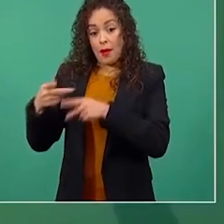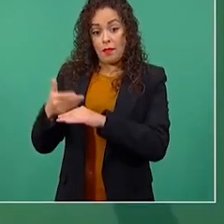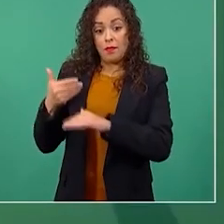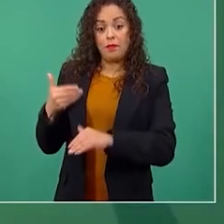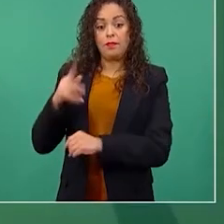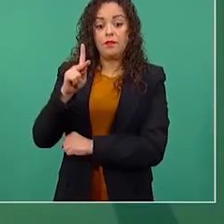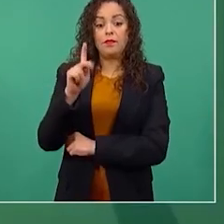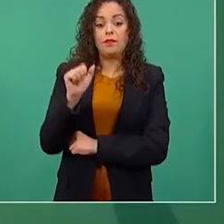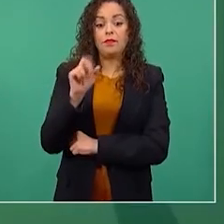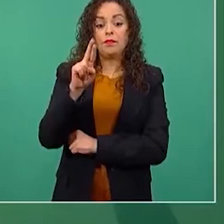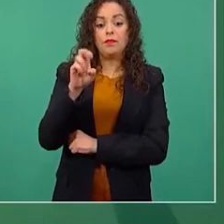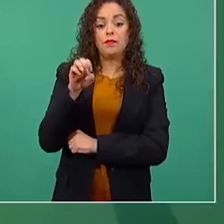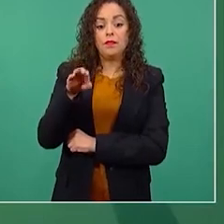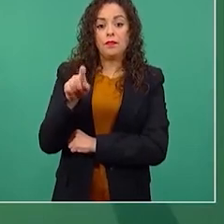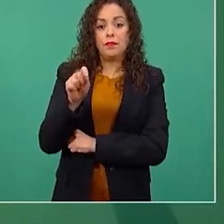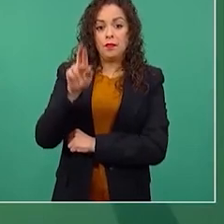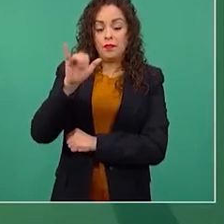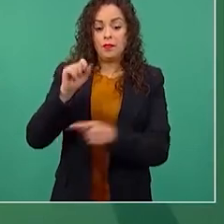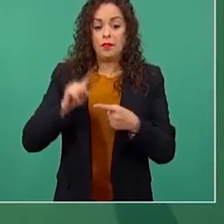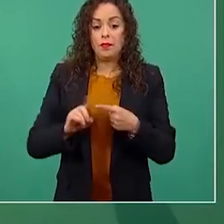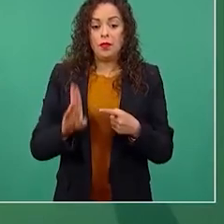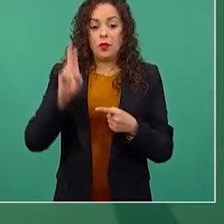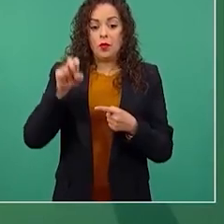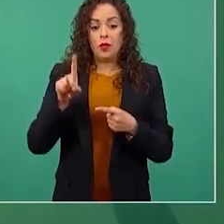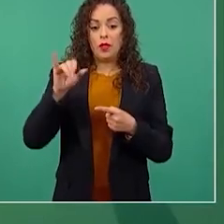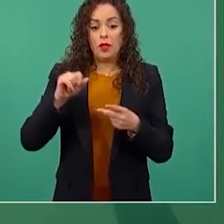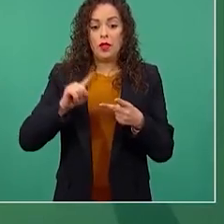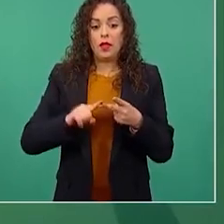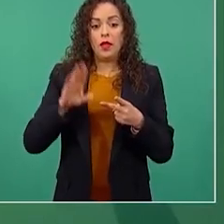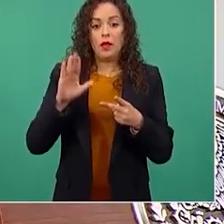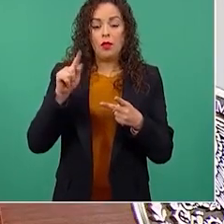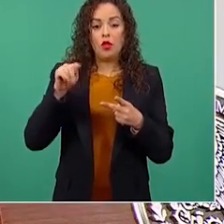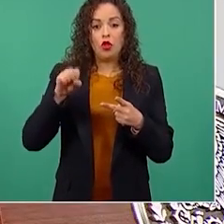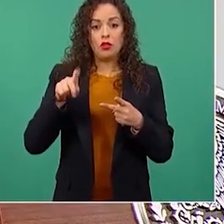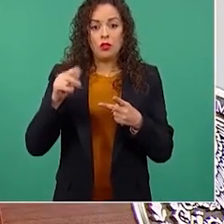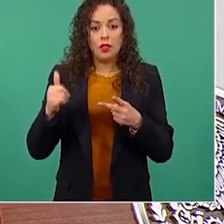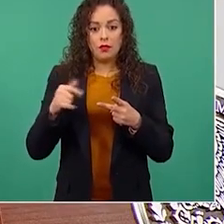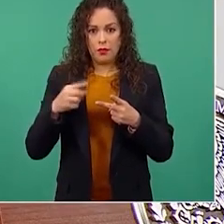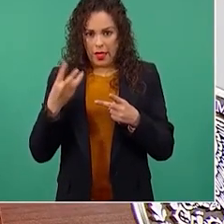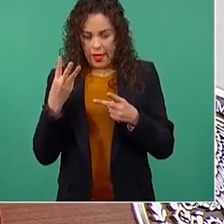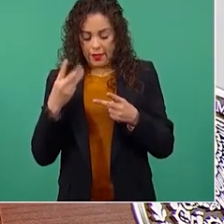Parametría, Buen Día, Mitoski 3,